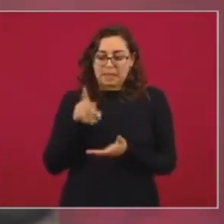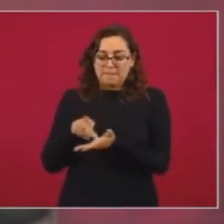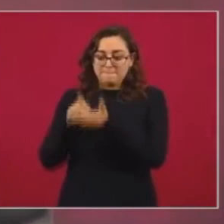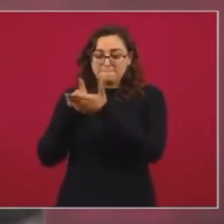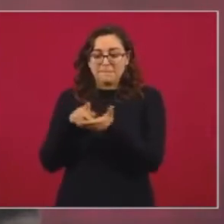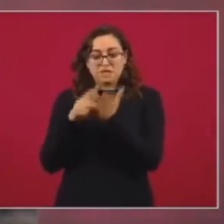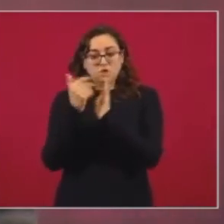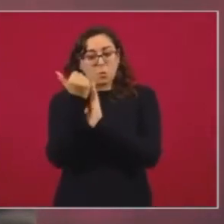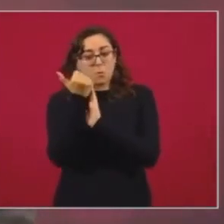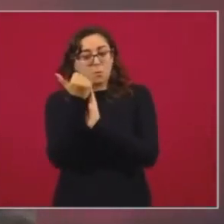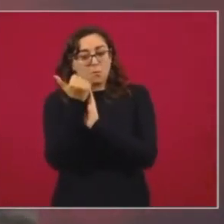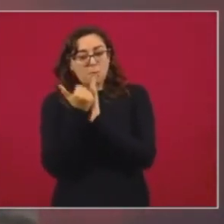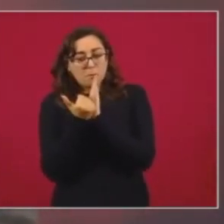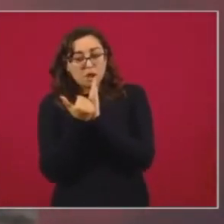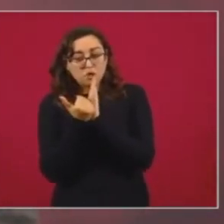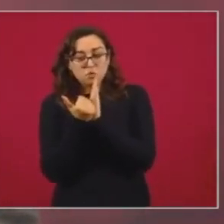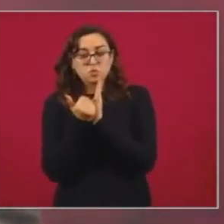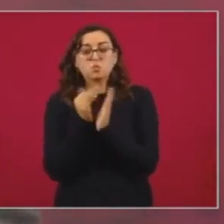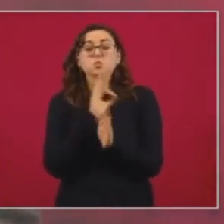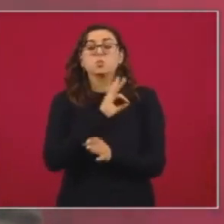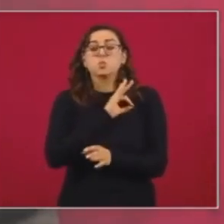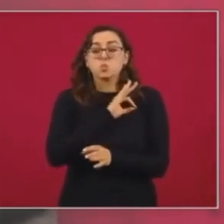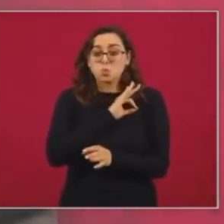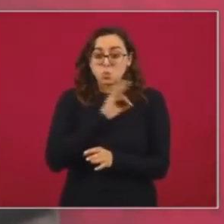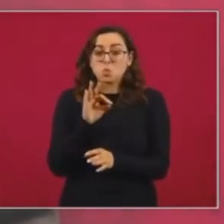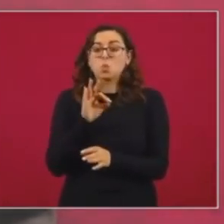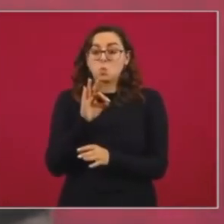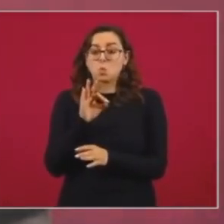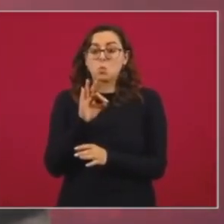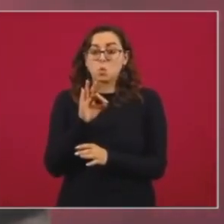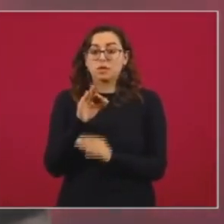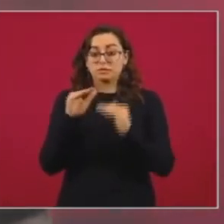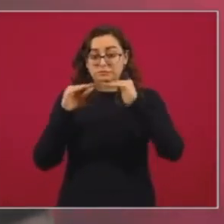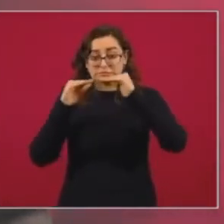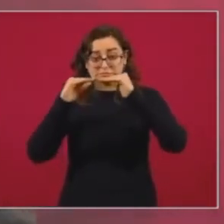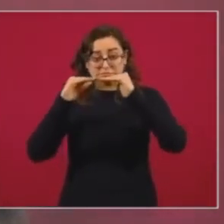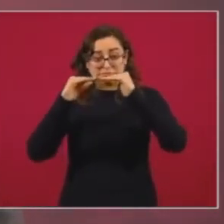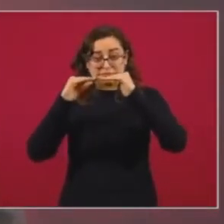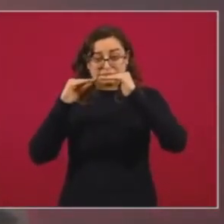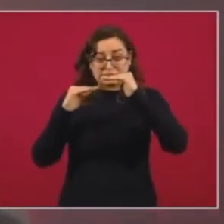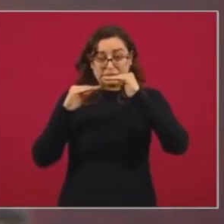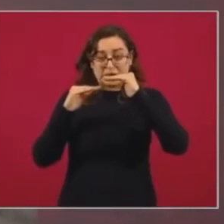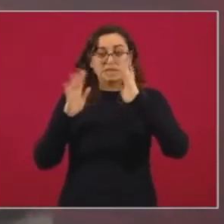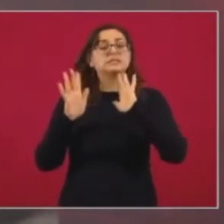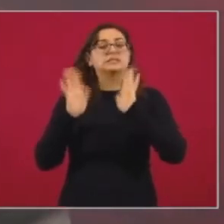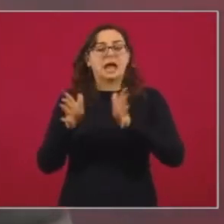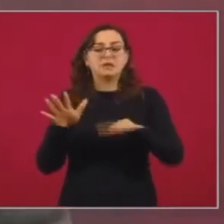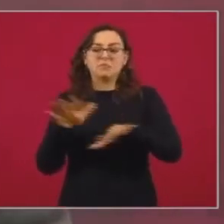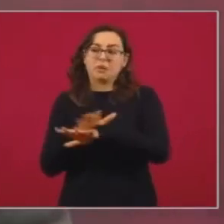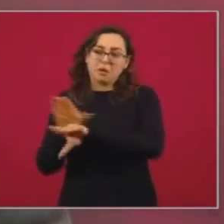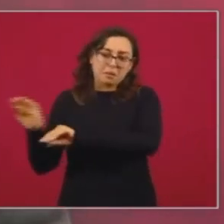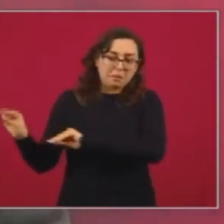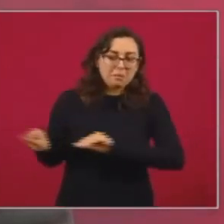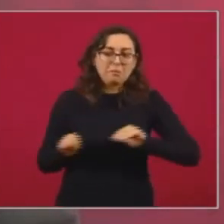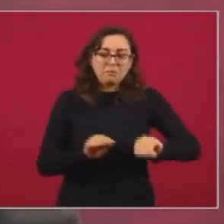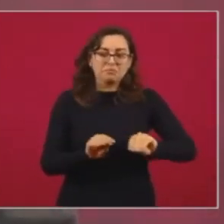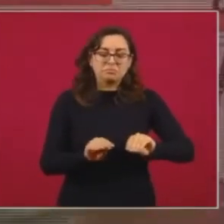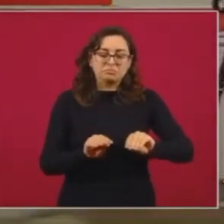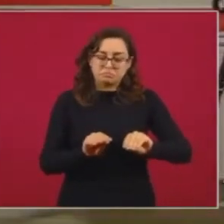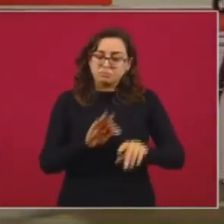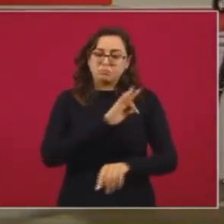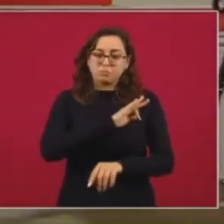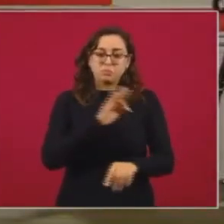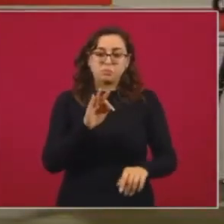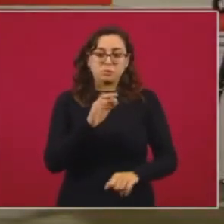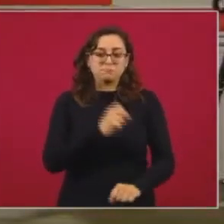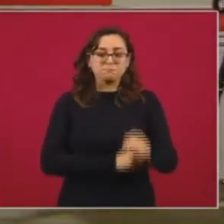personas entrenadoras, de que esté inmediatamente por debajo del límite para que pueda pelear en la división de abajo.